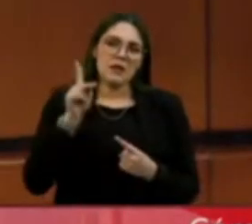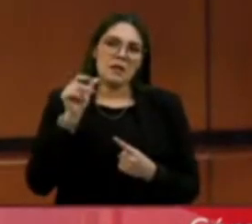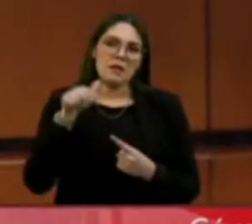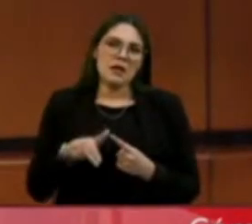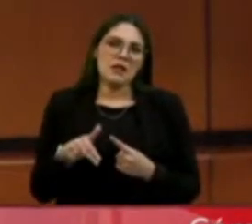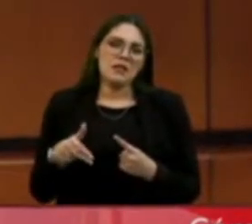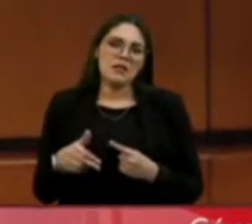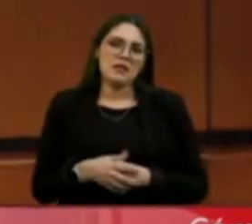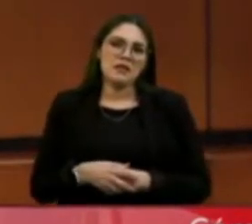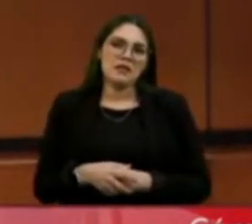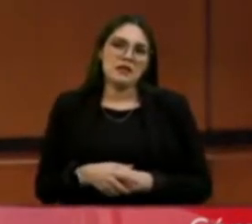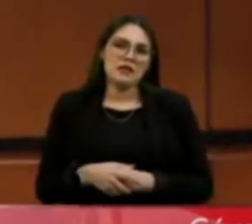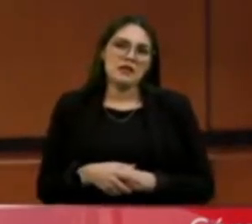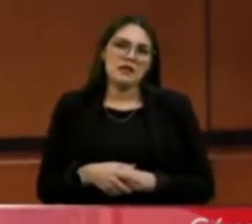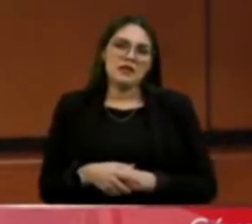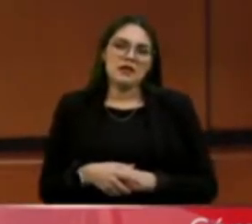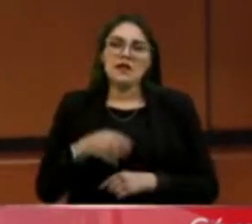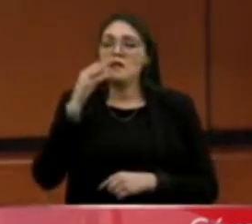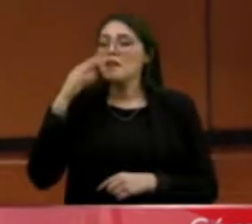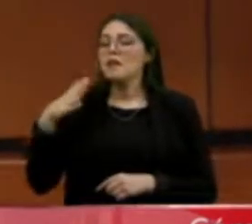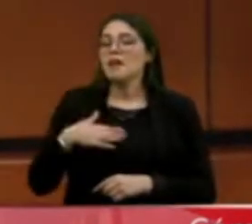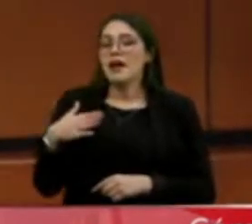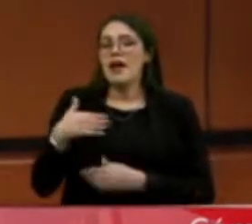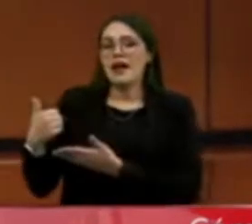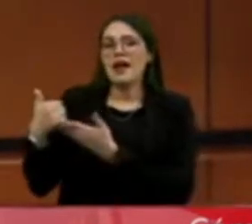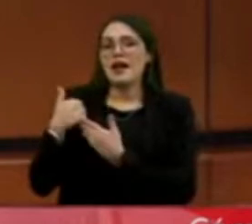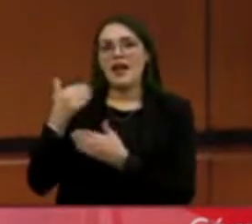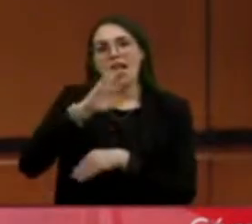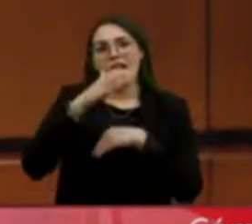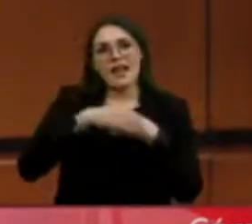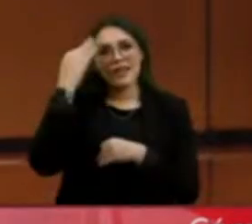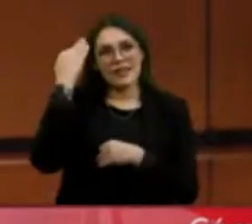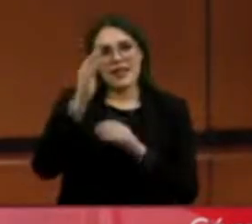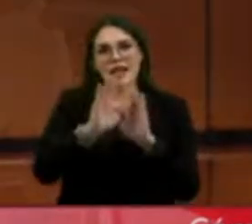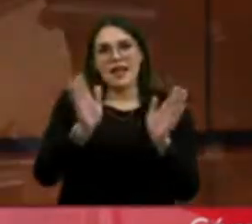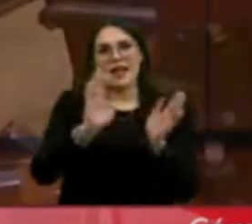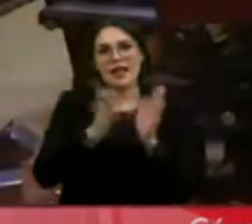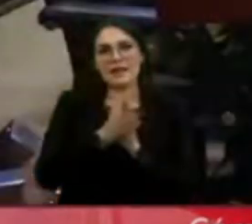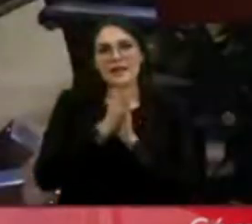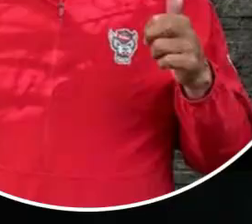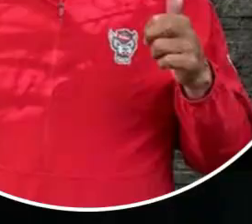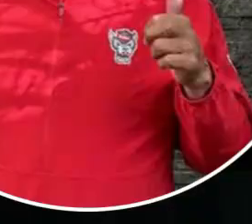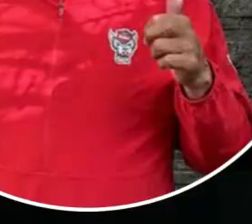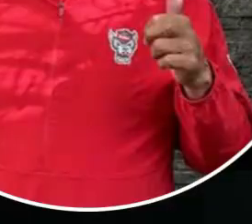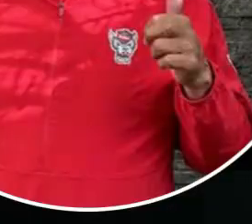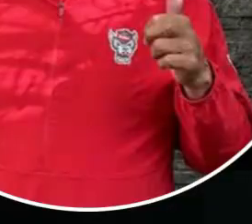Se terminó su tiempo ya, mi ayudante. Y no vino el MC. Senador bueno, Félix Salgado. muchas gracias por su atención.